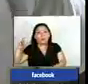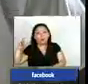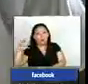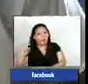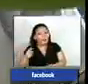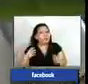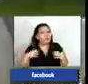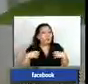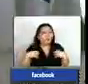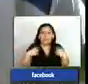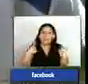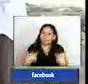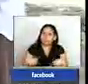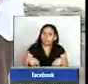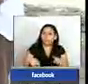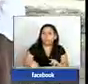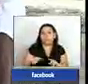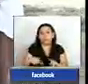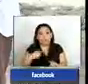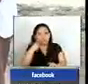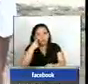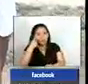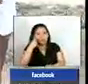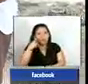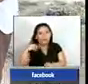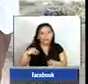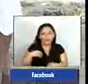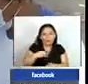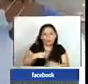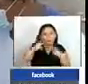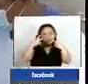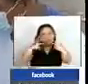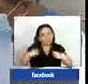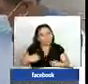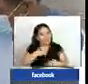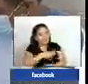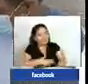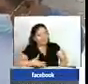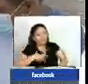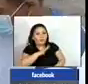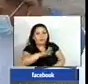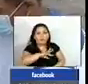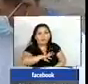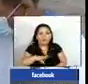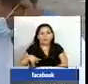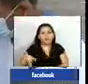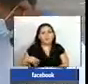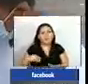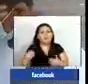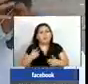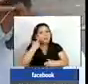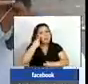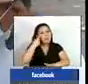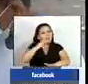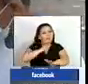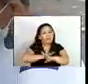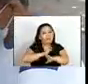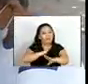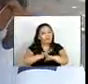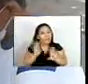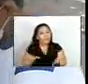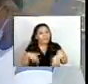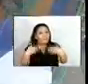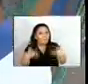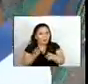su vida con normalidad, cumplir con su tratamiento y disfrutar de sus seres queridos, aplicando las medidas de precaución para que la